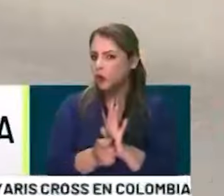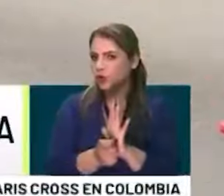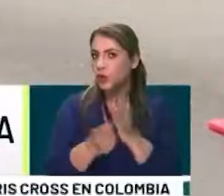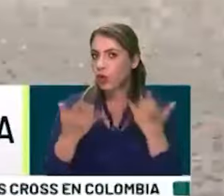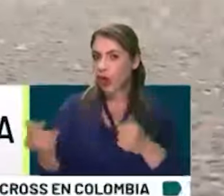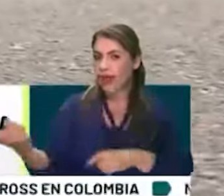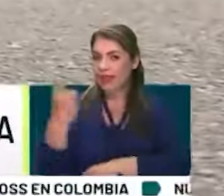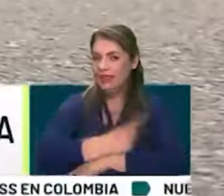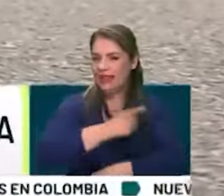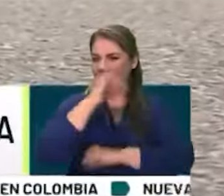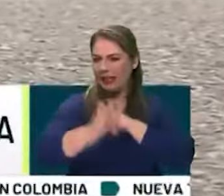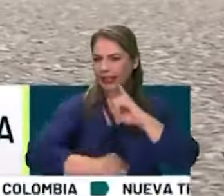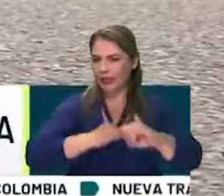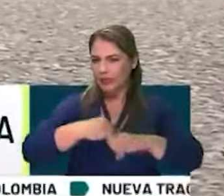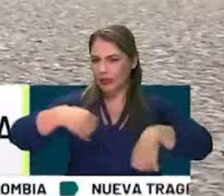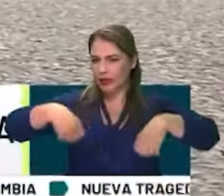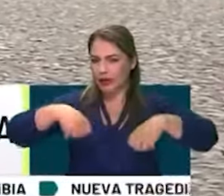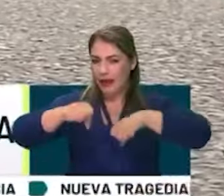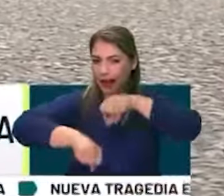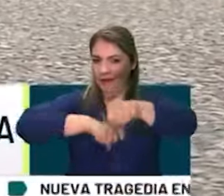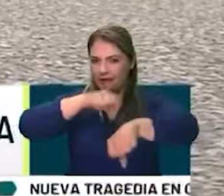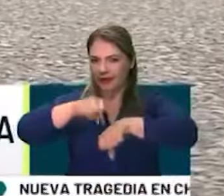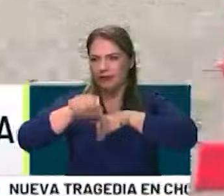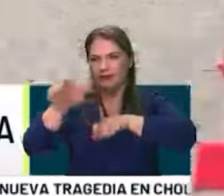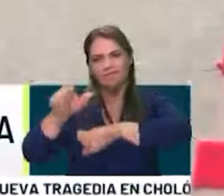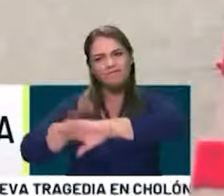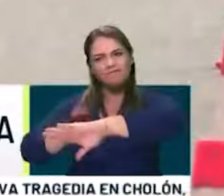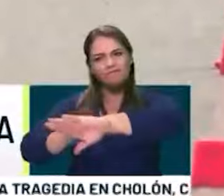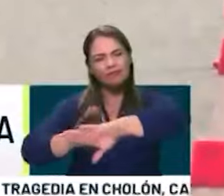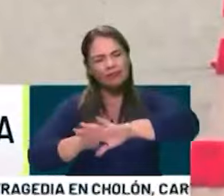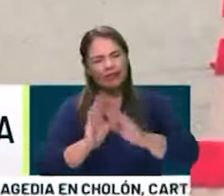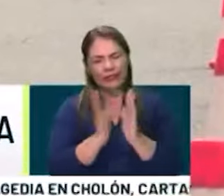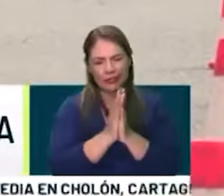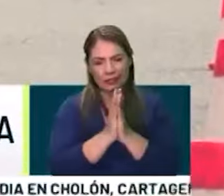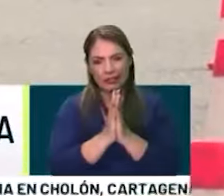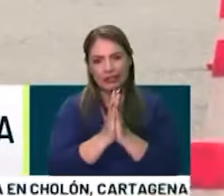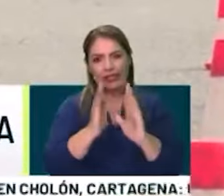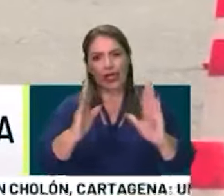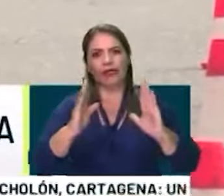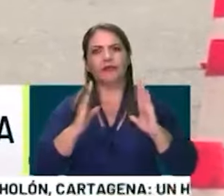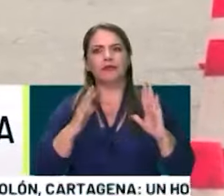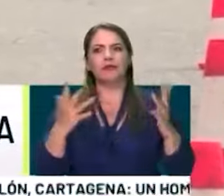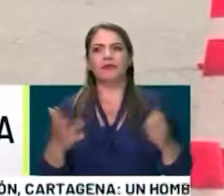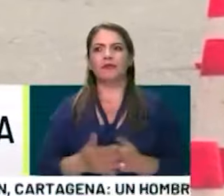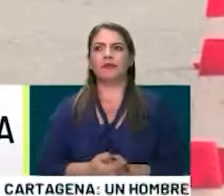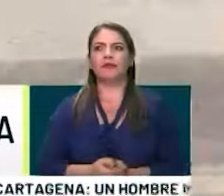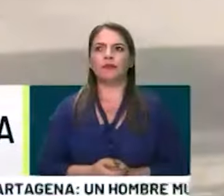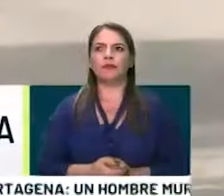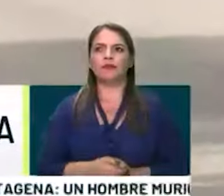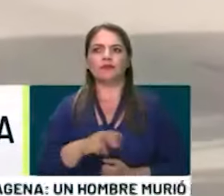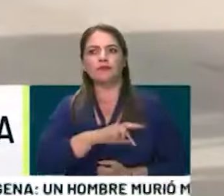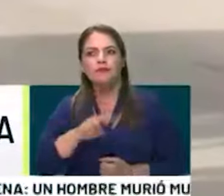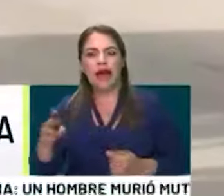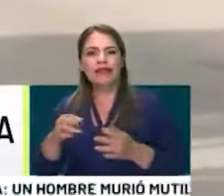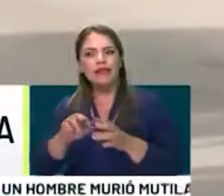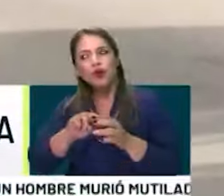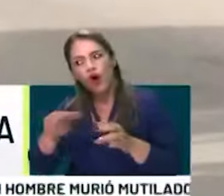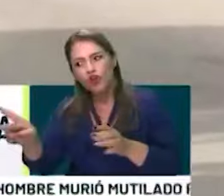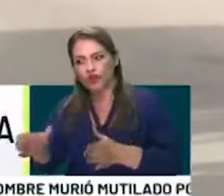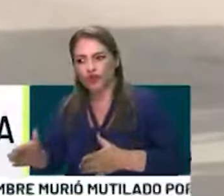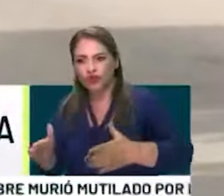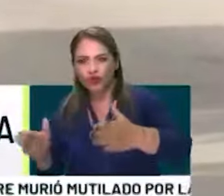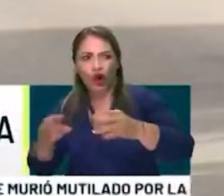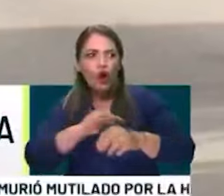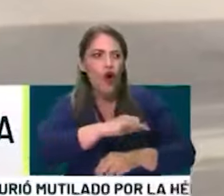de la Bicicleta, los ciudadanos hicieron un llamado especial a las autoridades para generar otros espacios para disfrutarla. Además, hicieron